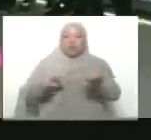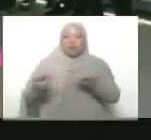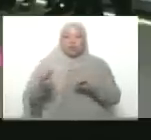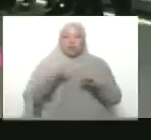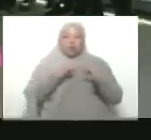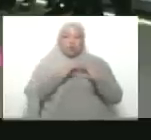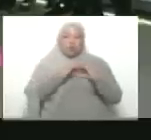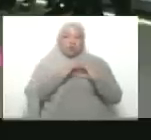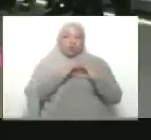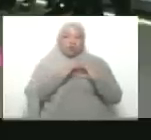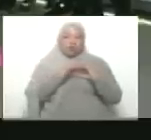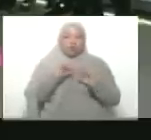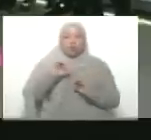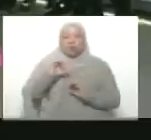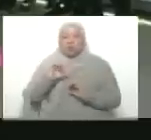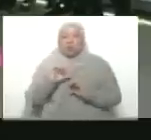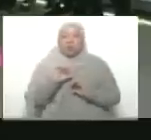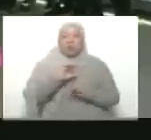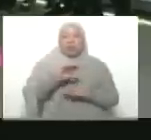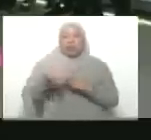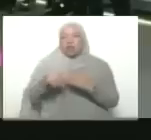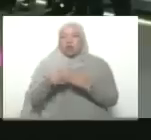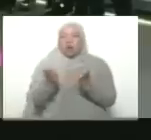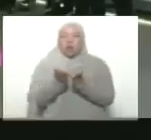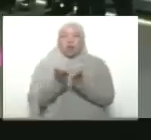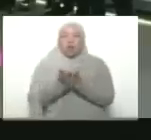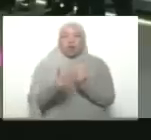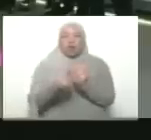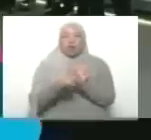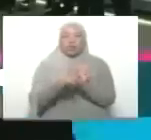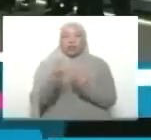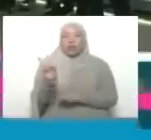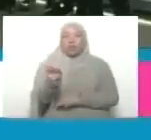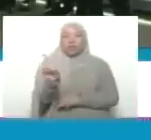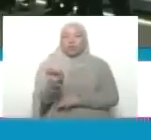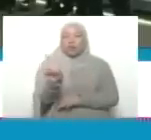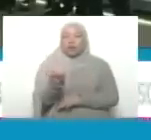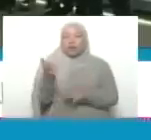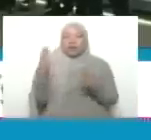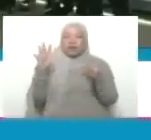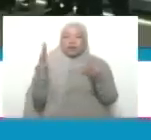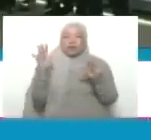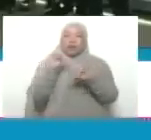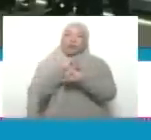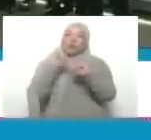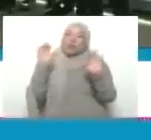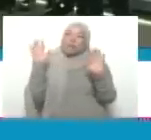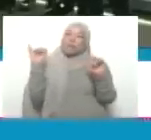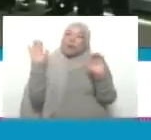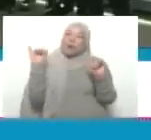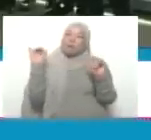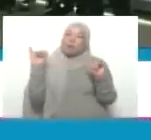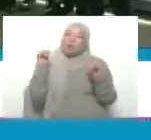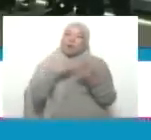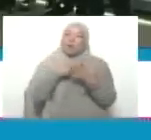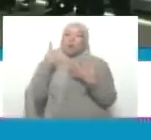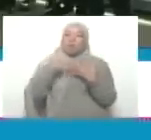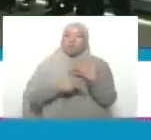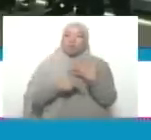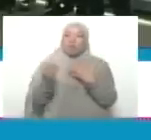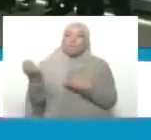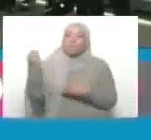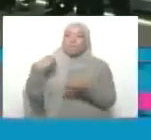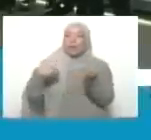corazón salcero llega a todas las escuelas y liceos del país y vamos a despedir Este programa con